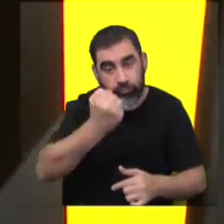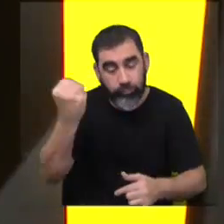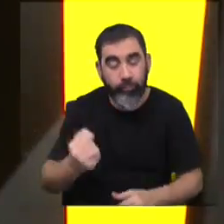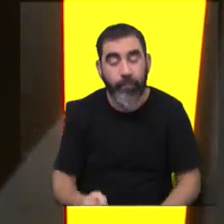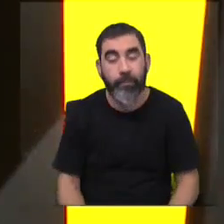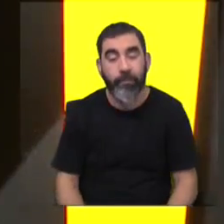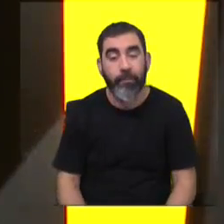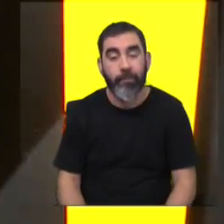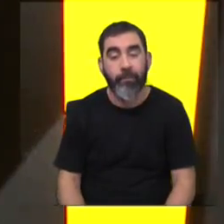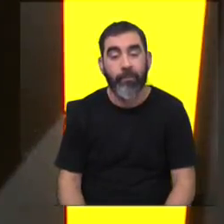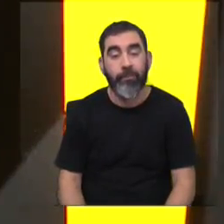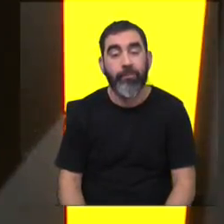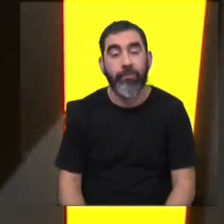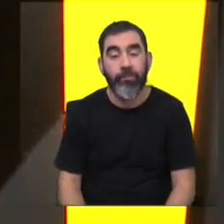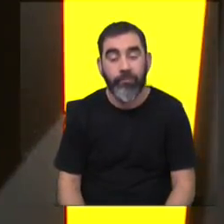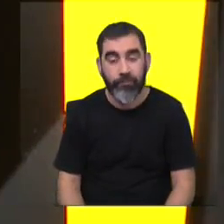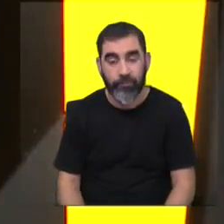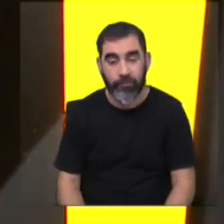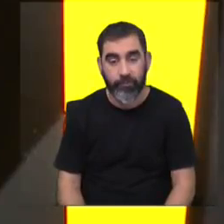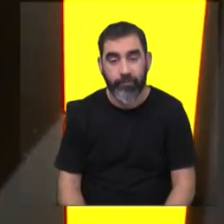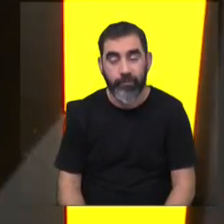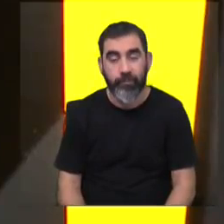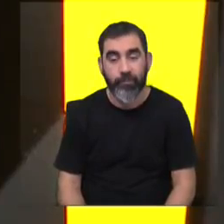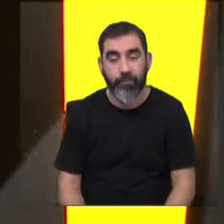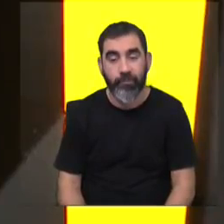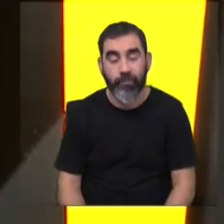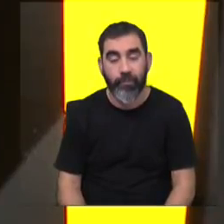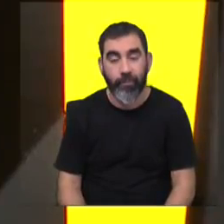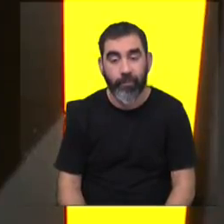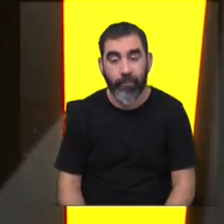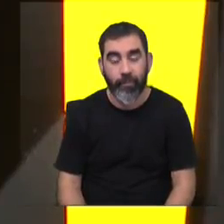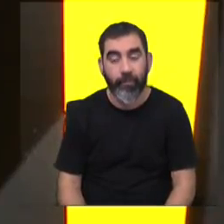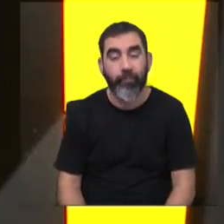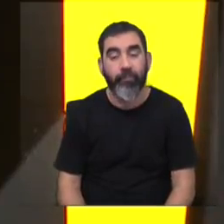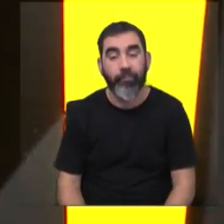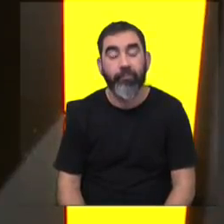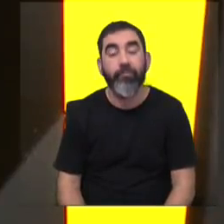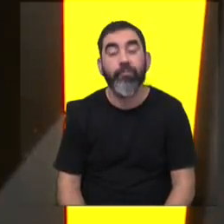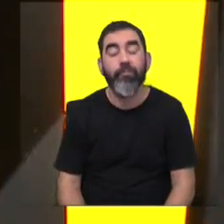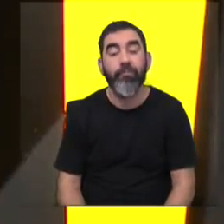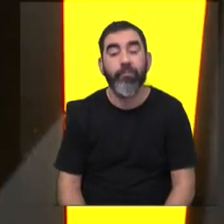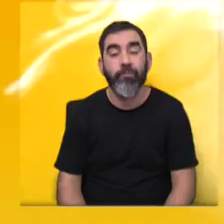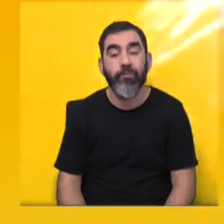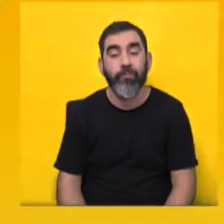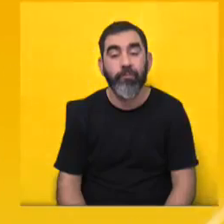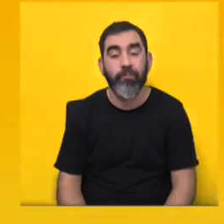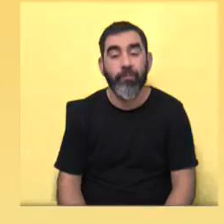el arsenal, claro, en el arsenal de limpieza, cómo funciona. Y esto es lo que nos contó.